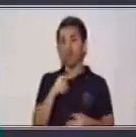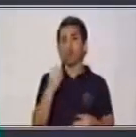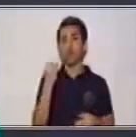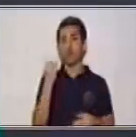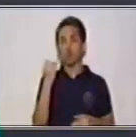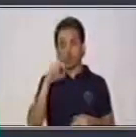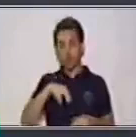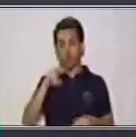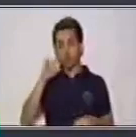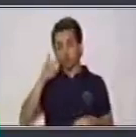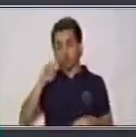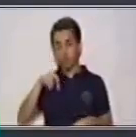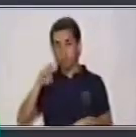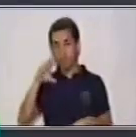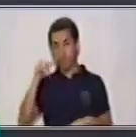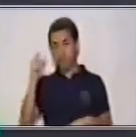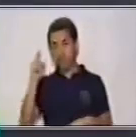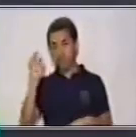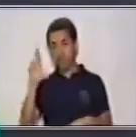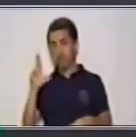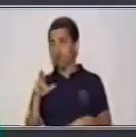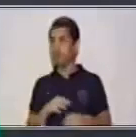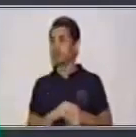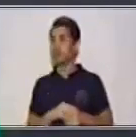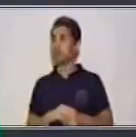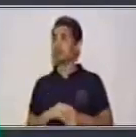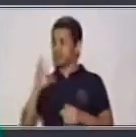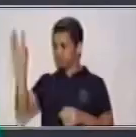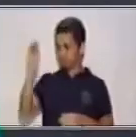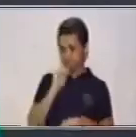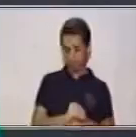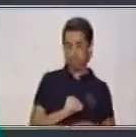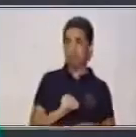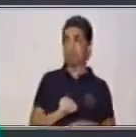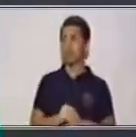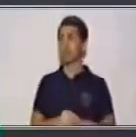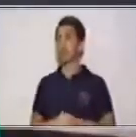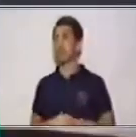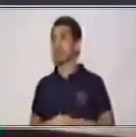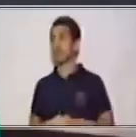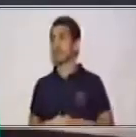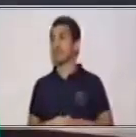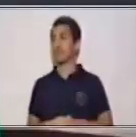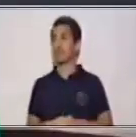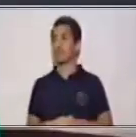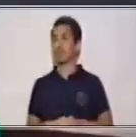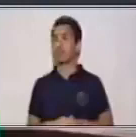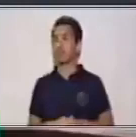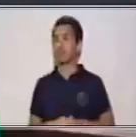numerador. Entonces vamos a traer este numerador que es 1 y vamos a